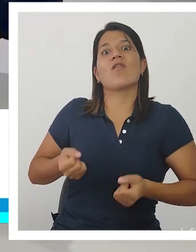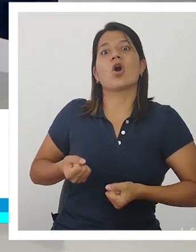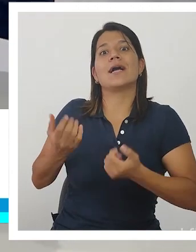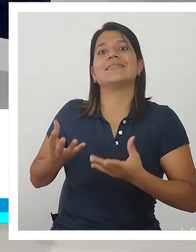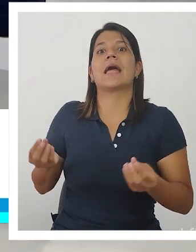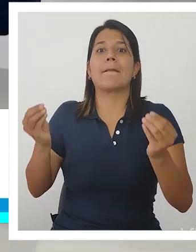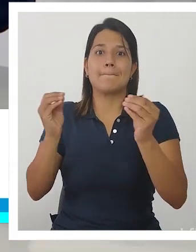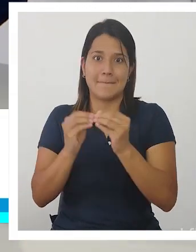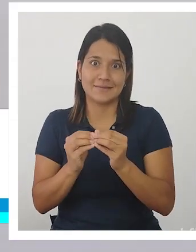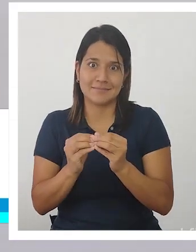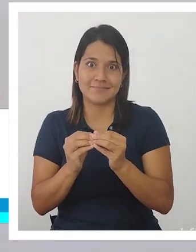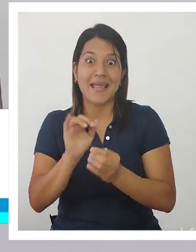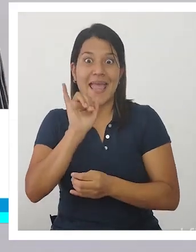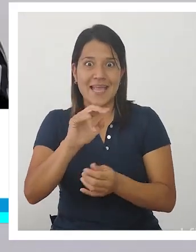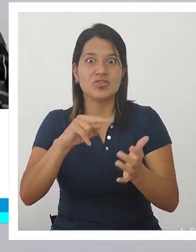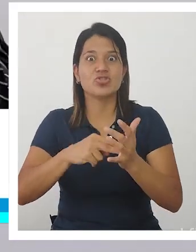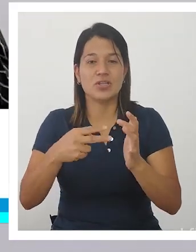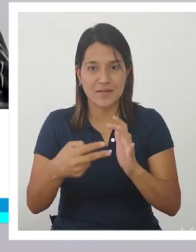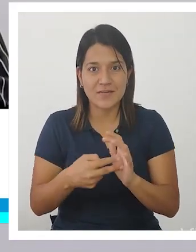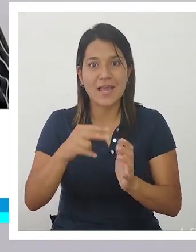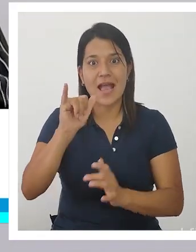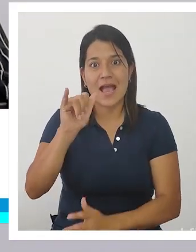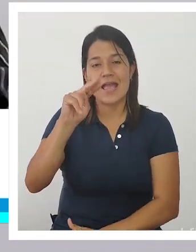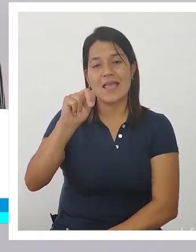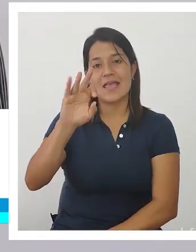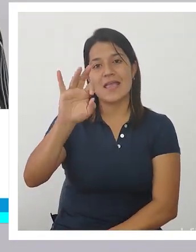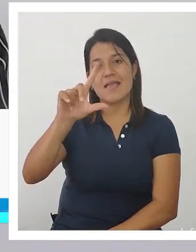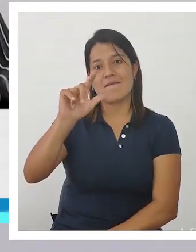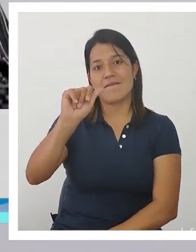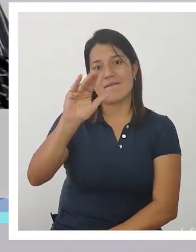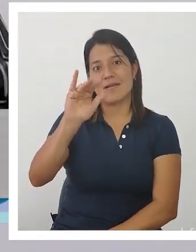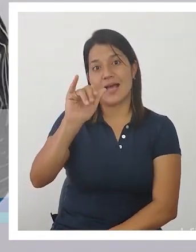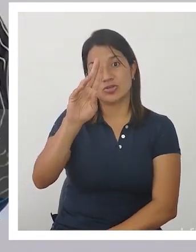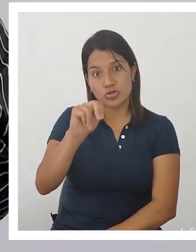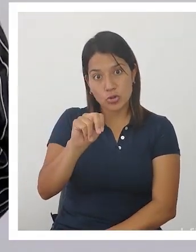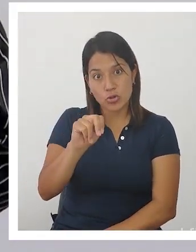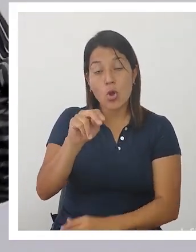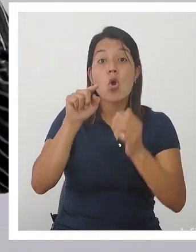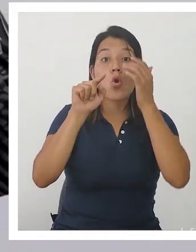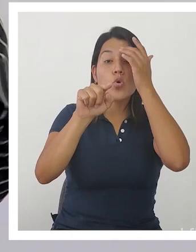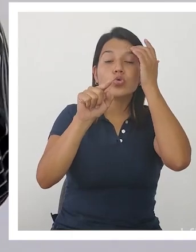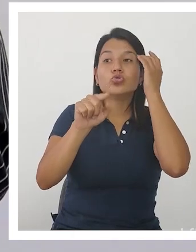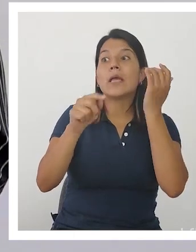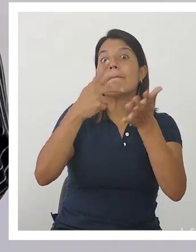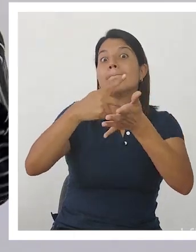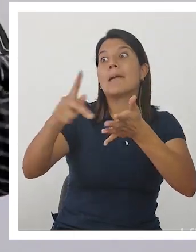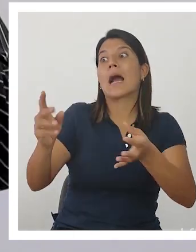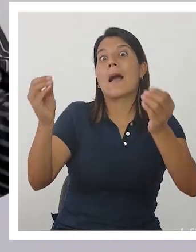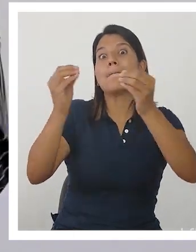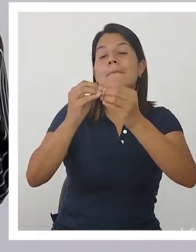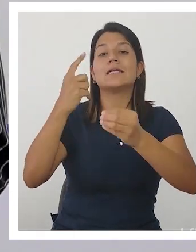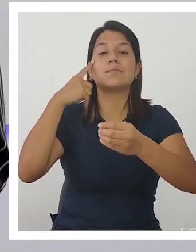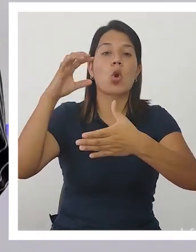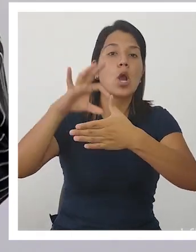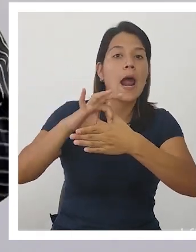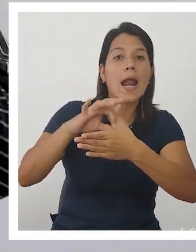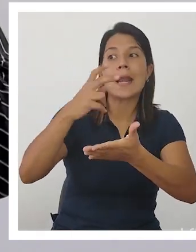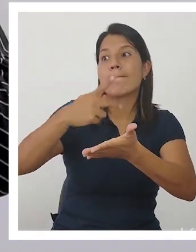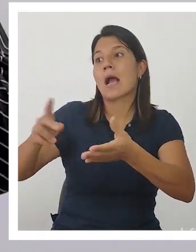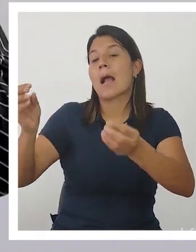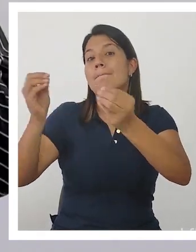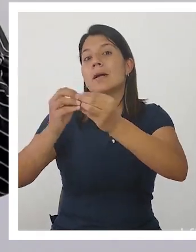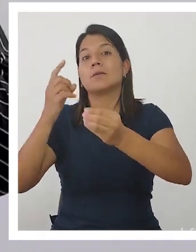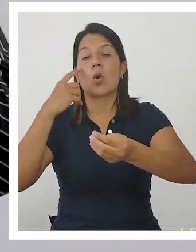que nos está viendo lo entienda. Usted va a pagar todos los meses más por la carne, más por los abarrotes, más por los